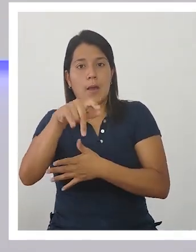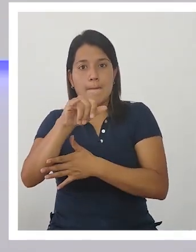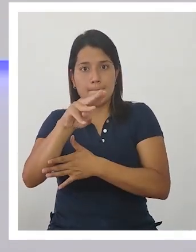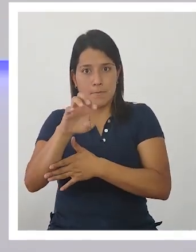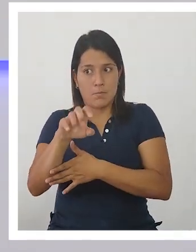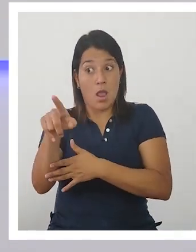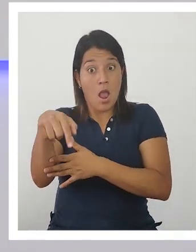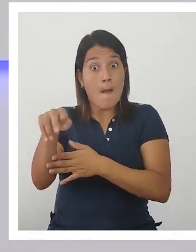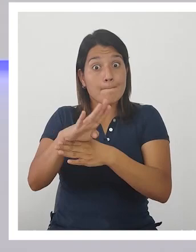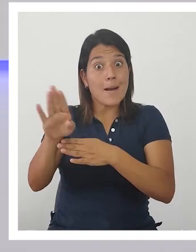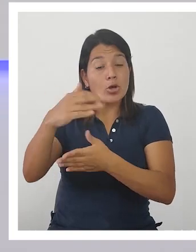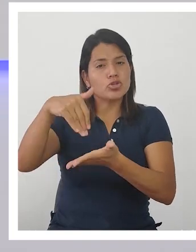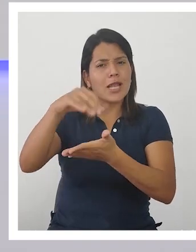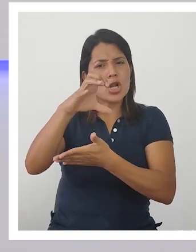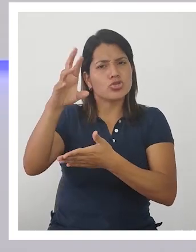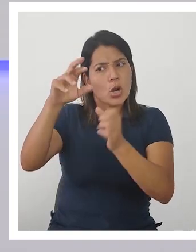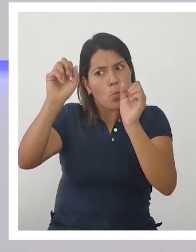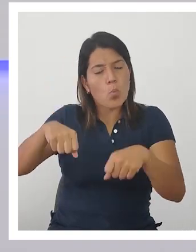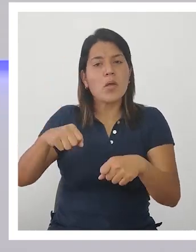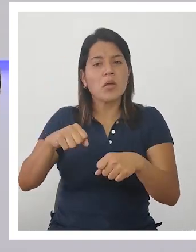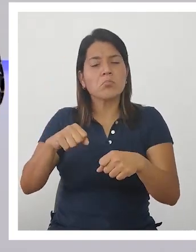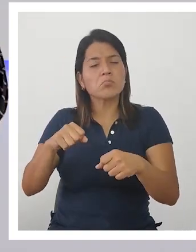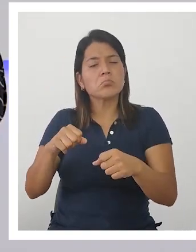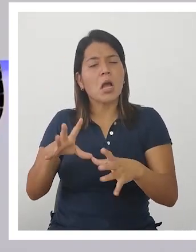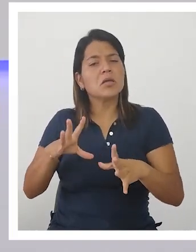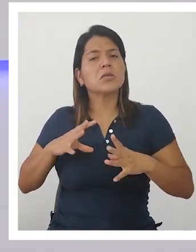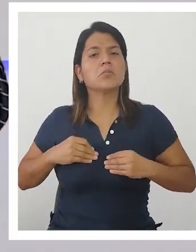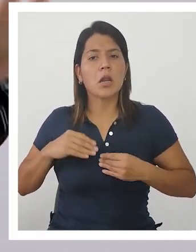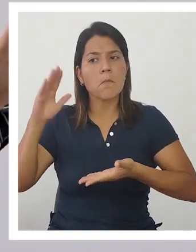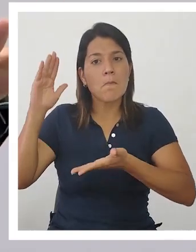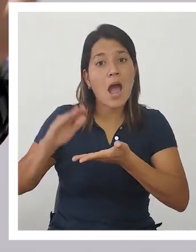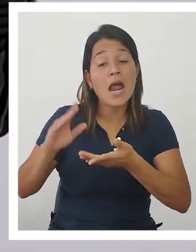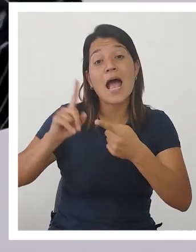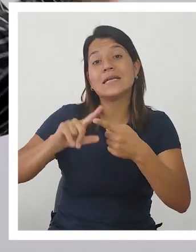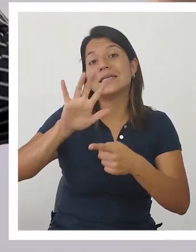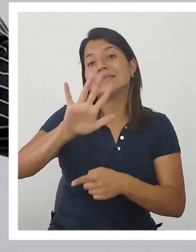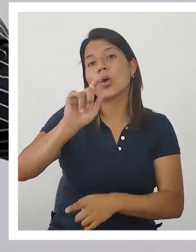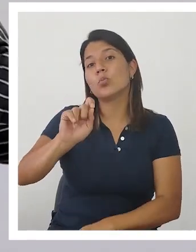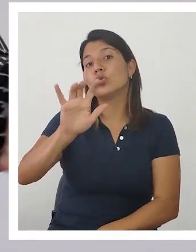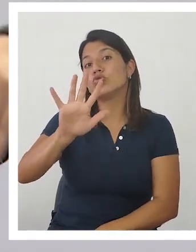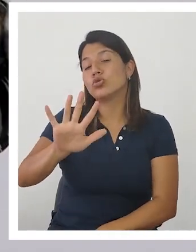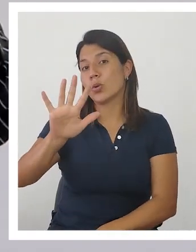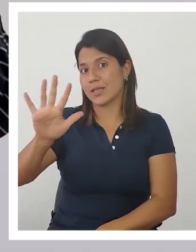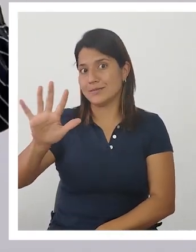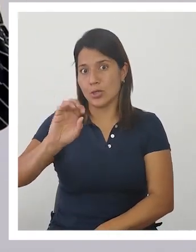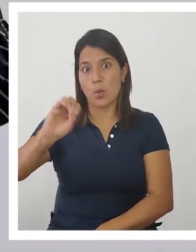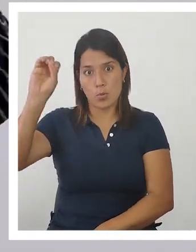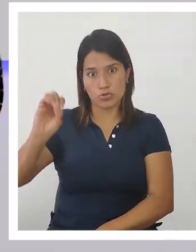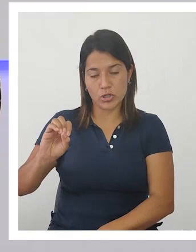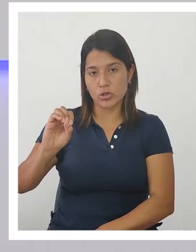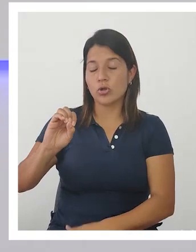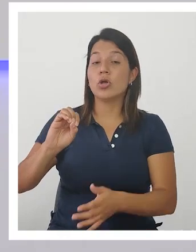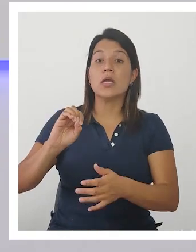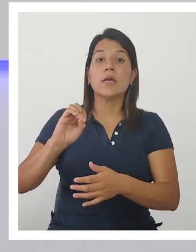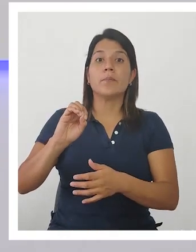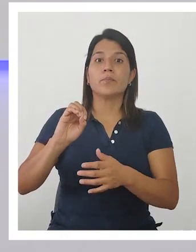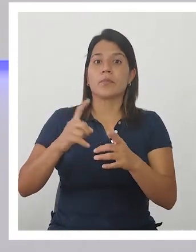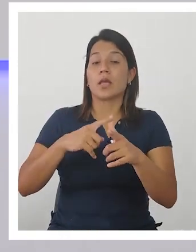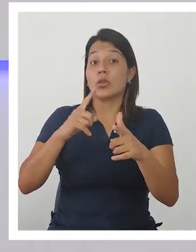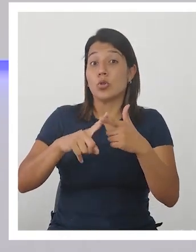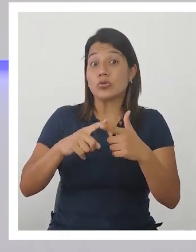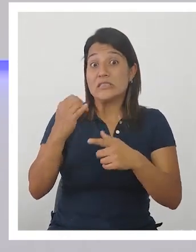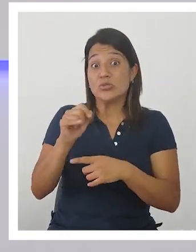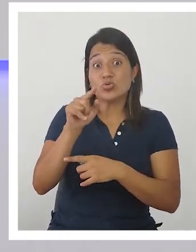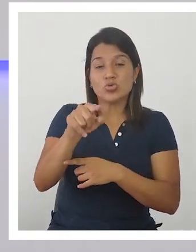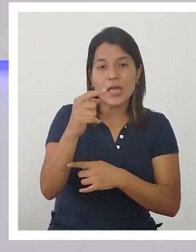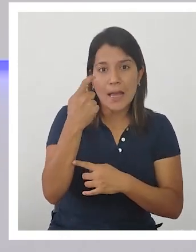un 5.55 en estos momentos y quedaría ideal con un tipo de cambio abajo. O sea, si vos ves el escenario de Costa Rica